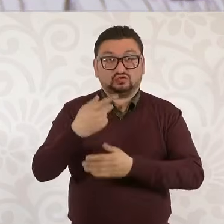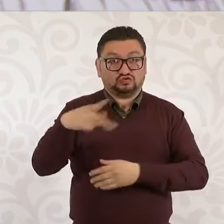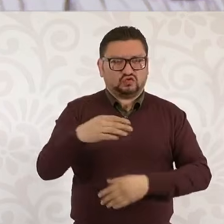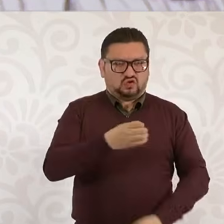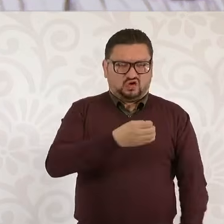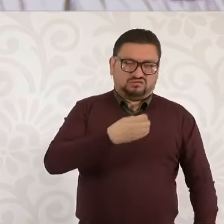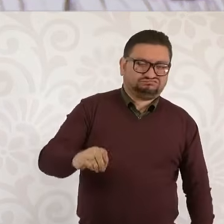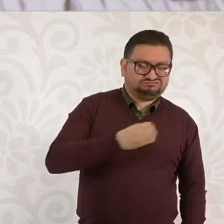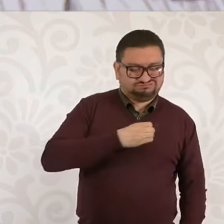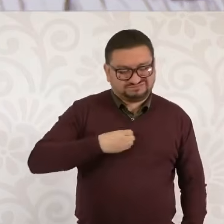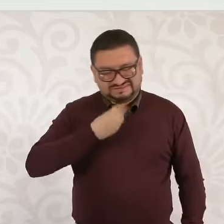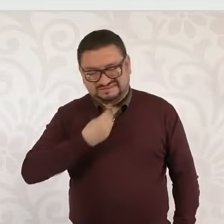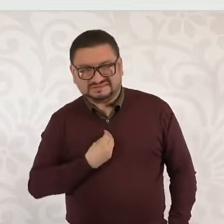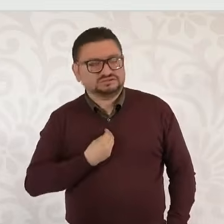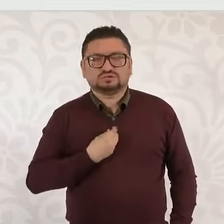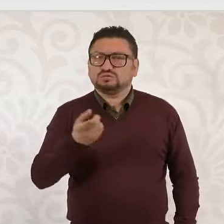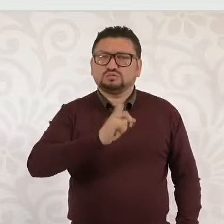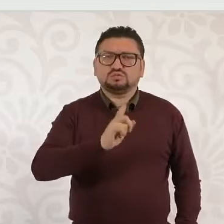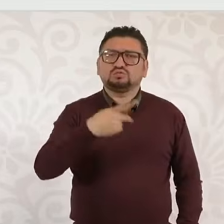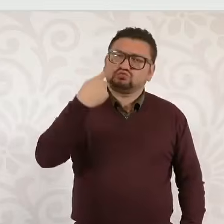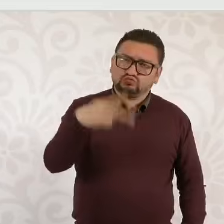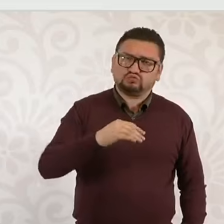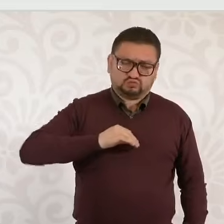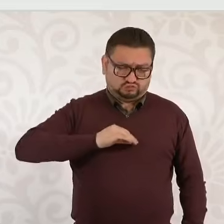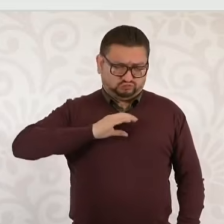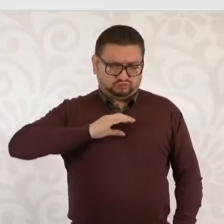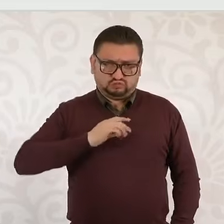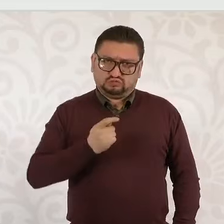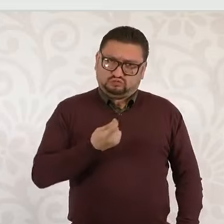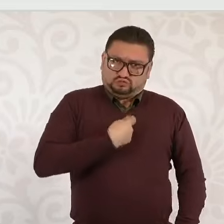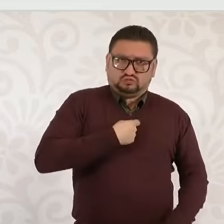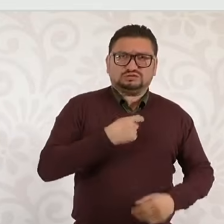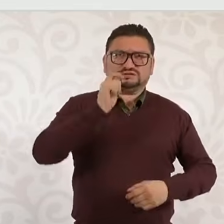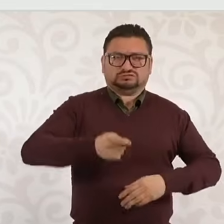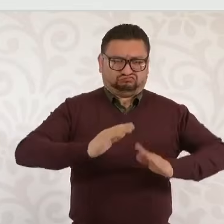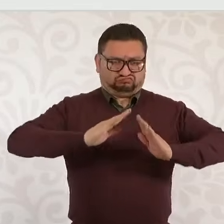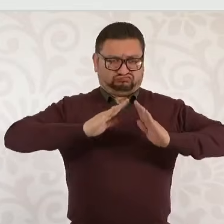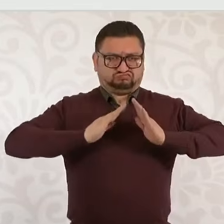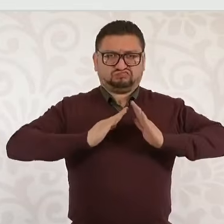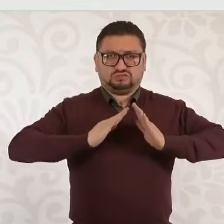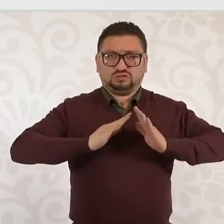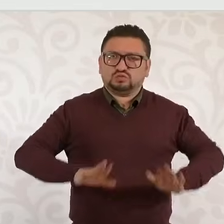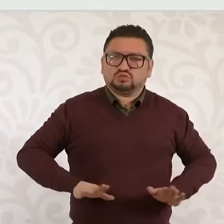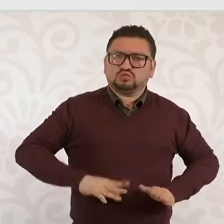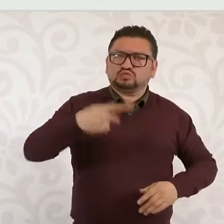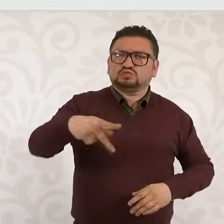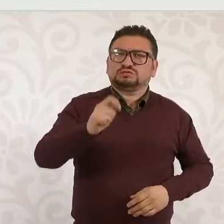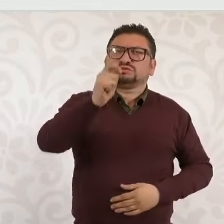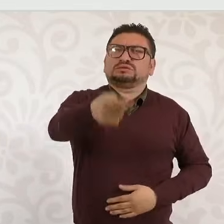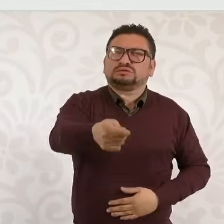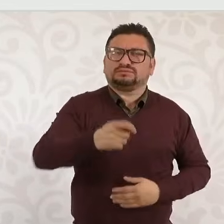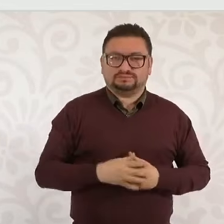obligación, hay una identidad, porque el ejército mexicano tiene una característica: el